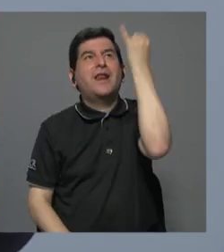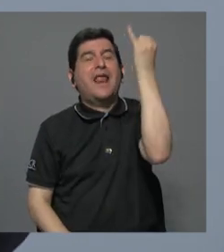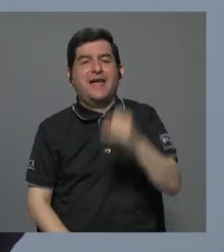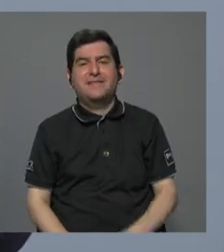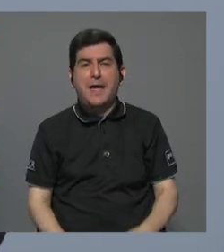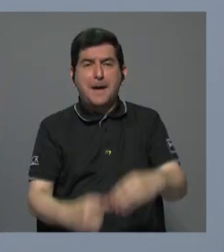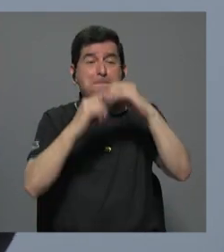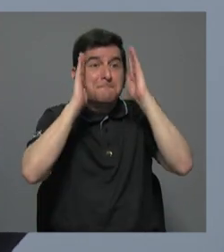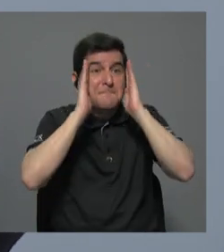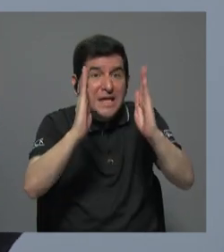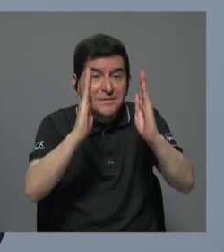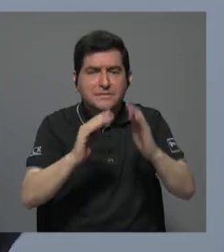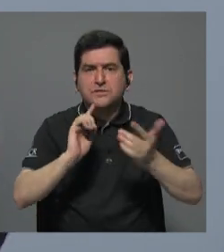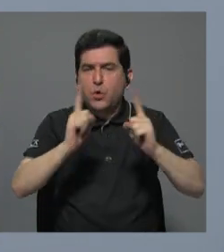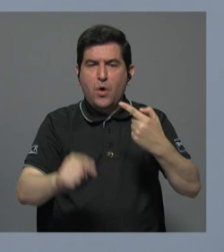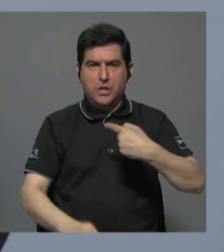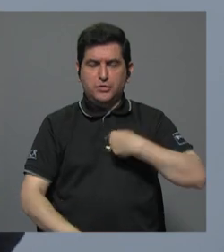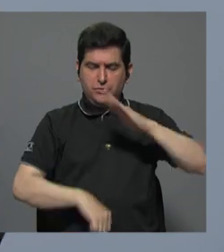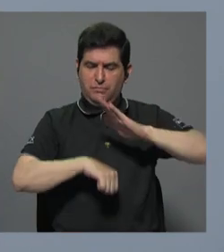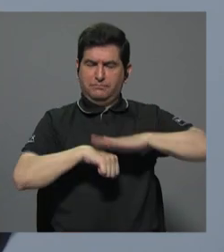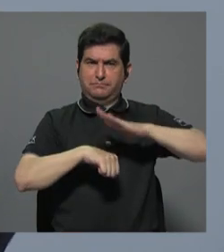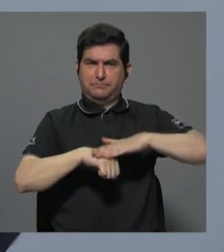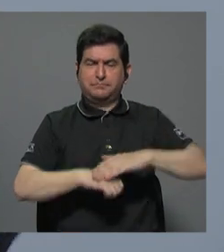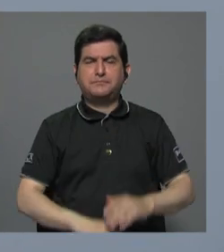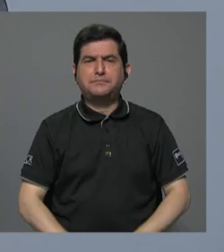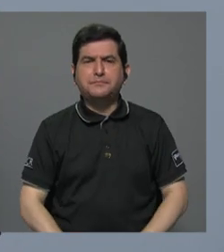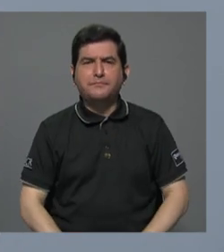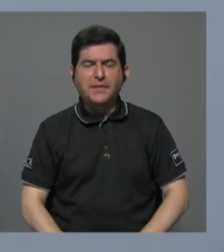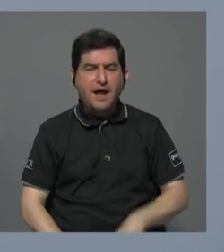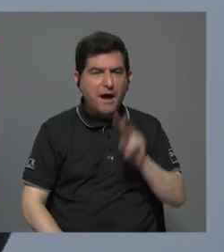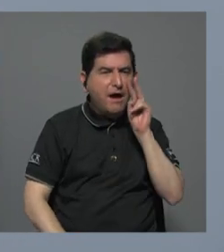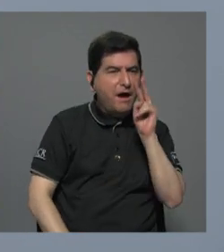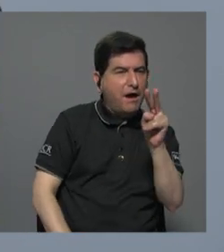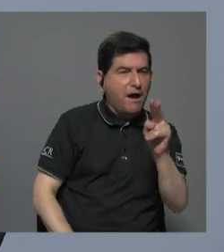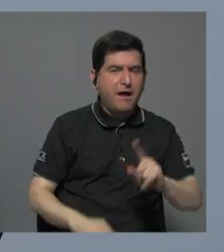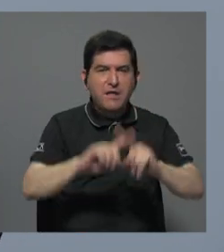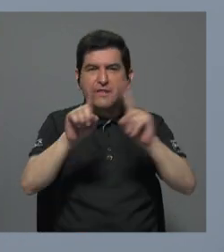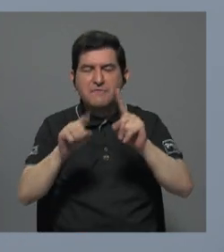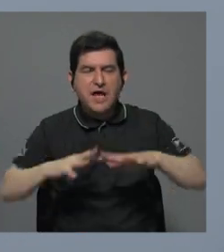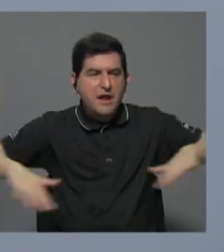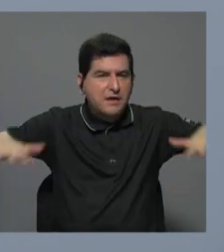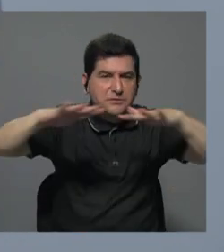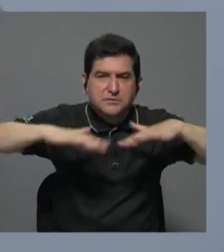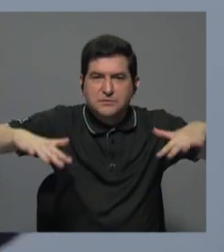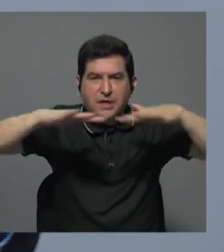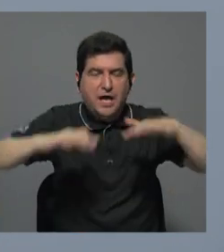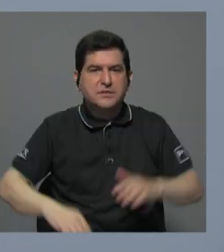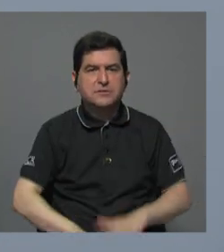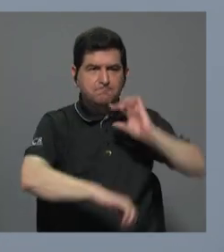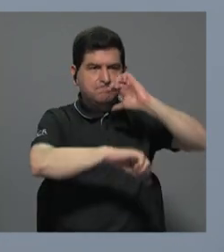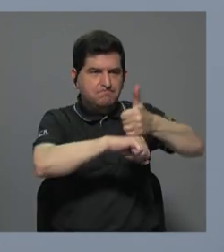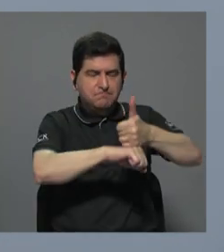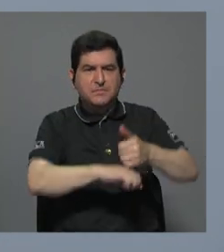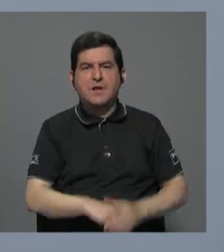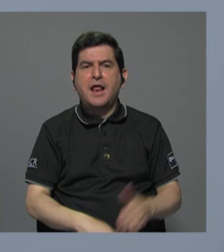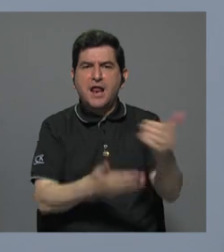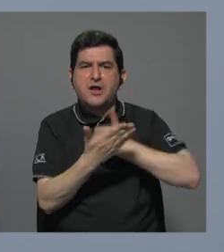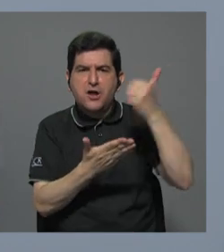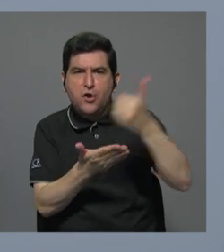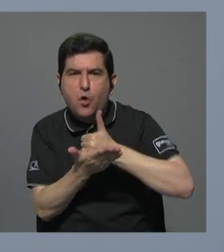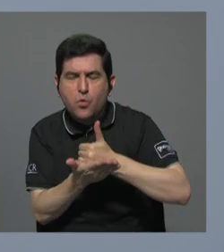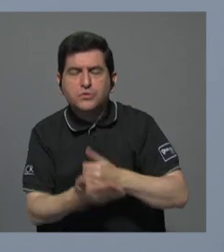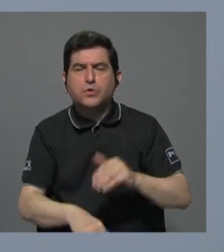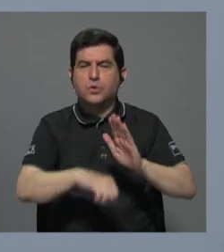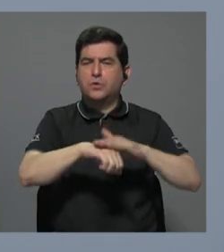de priorización es aquello que me va a permitir a mí visualizar cuáles son los nichos en los cuales determinada cantidad de recursos